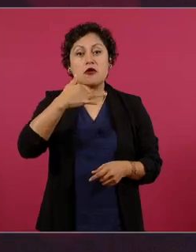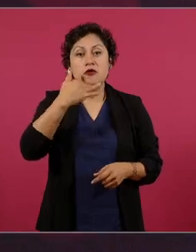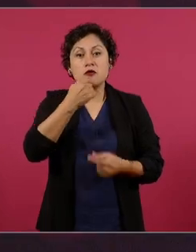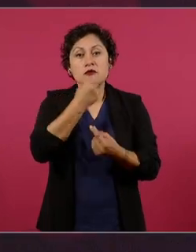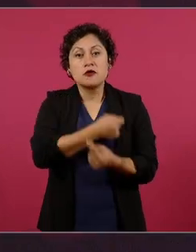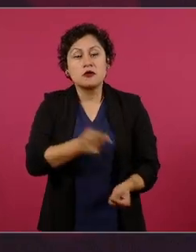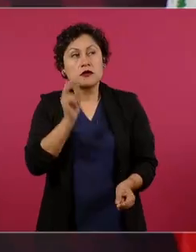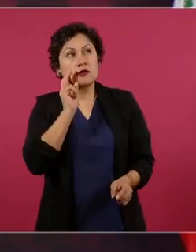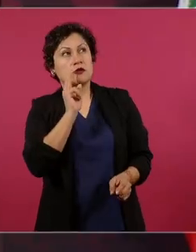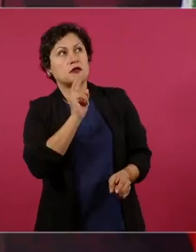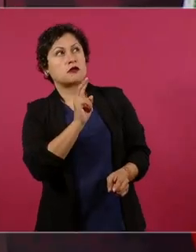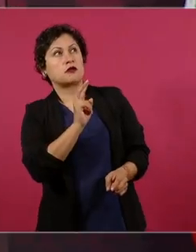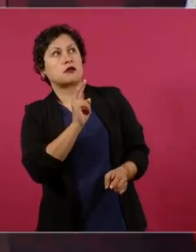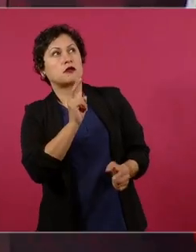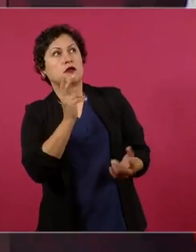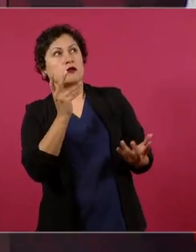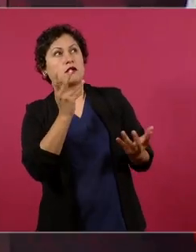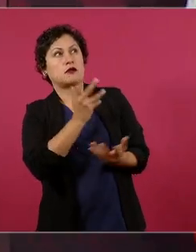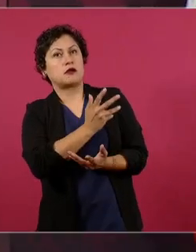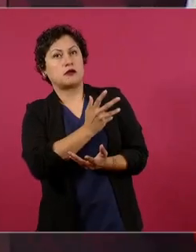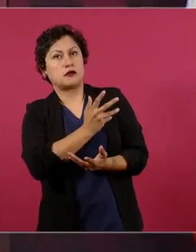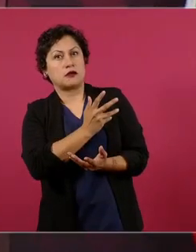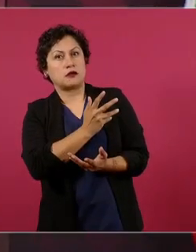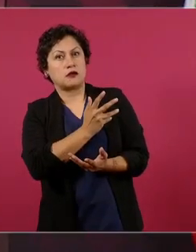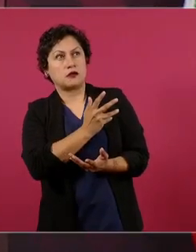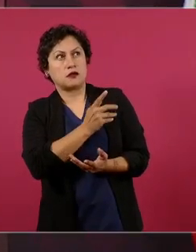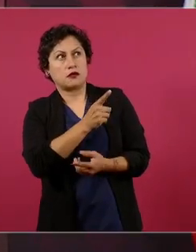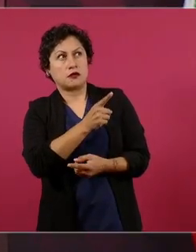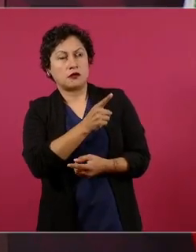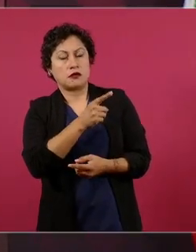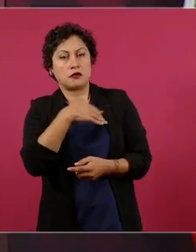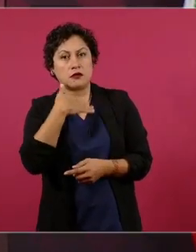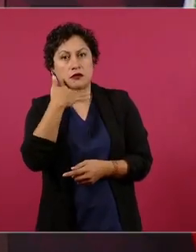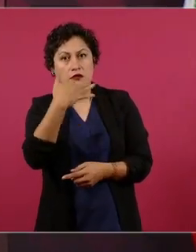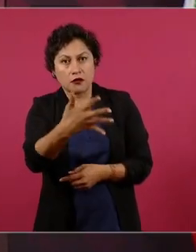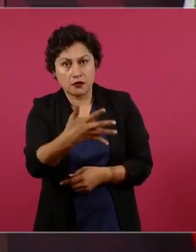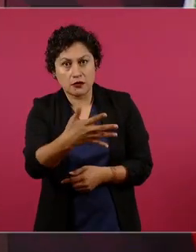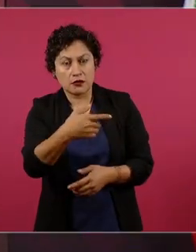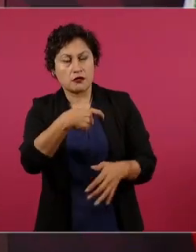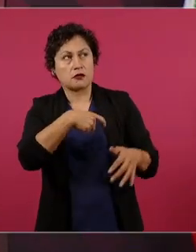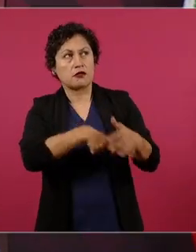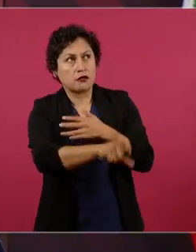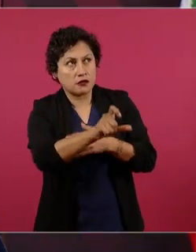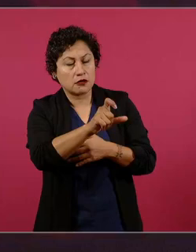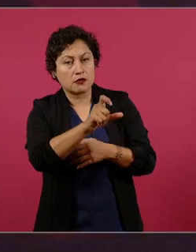corruptos o hipócritas o autoritarios.